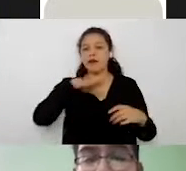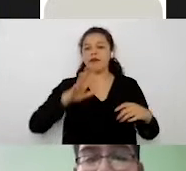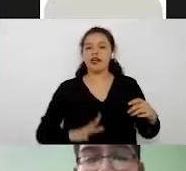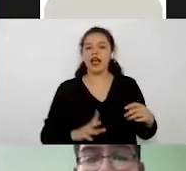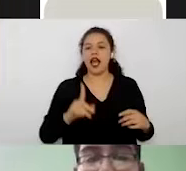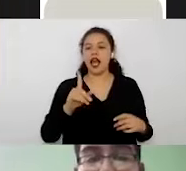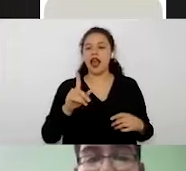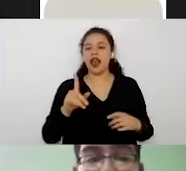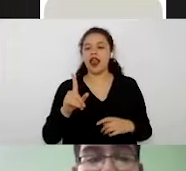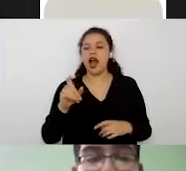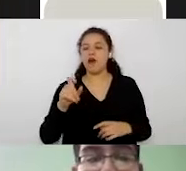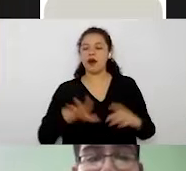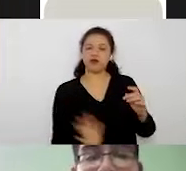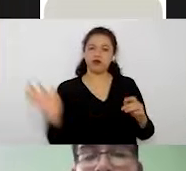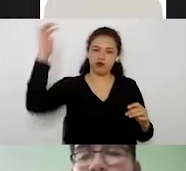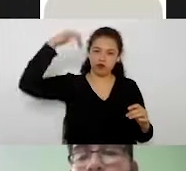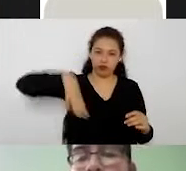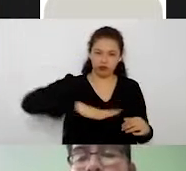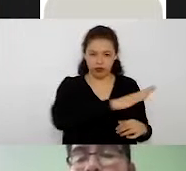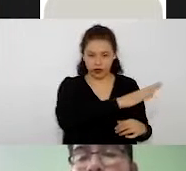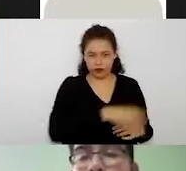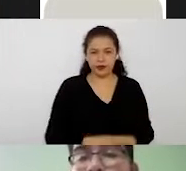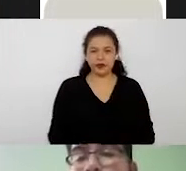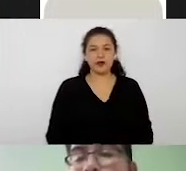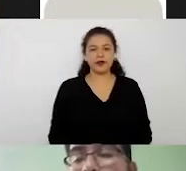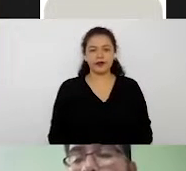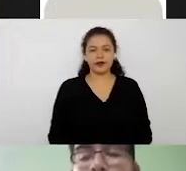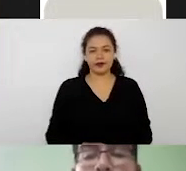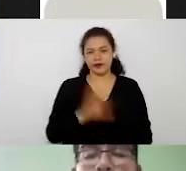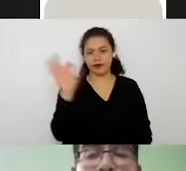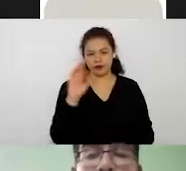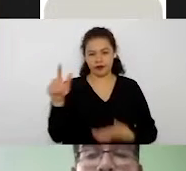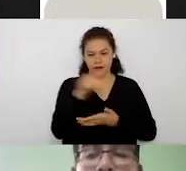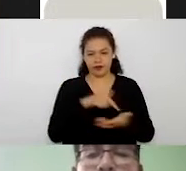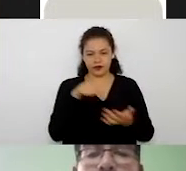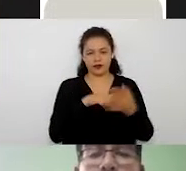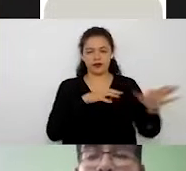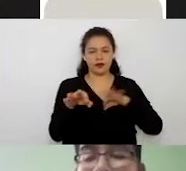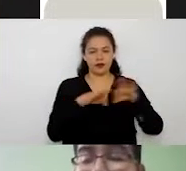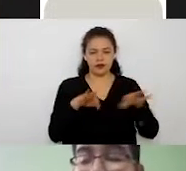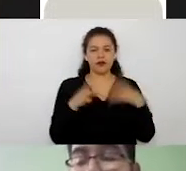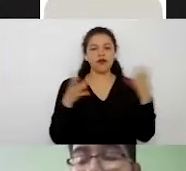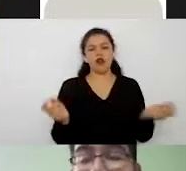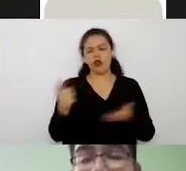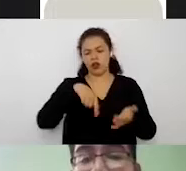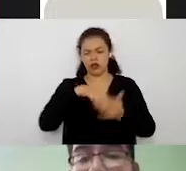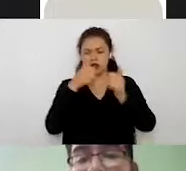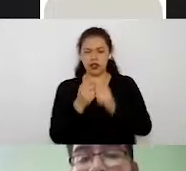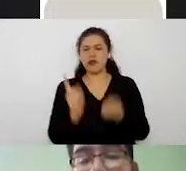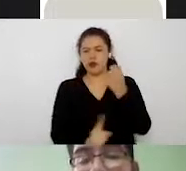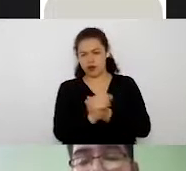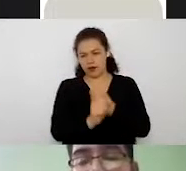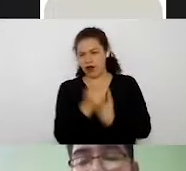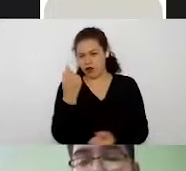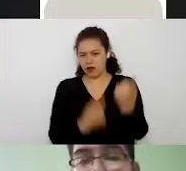que puede ser que en nuestro centro de trabajo, en el lugar donde nos encontremos, nos afecten de cierta manera